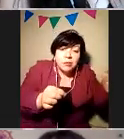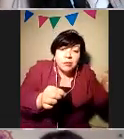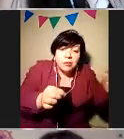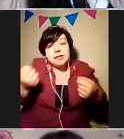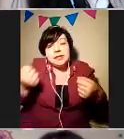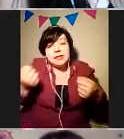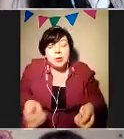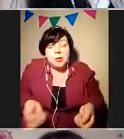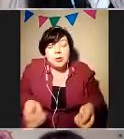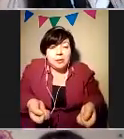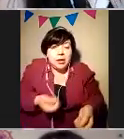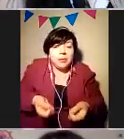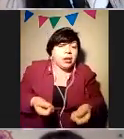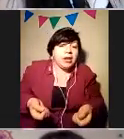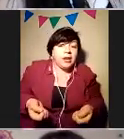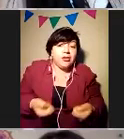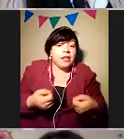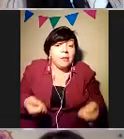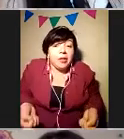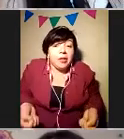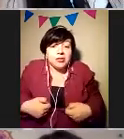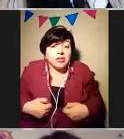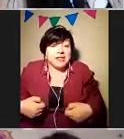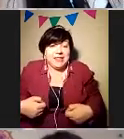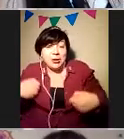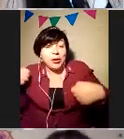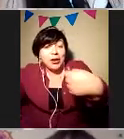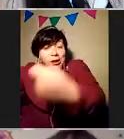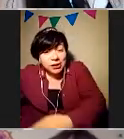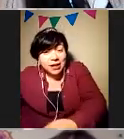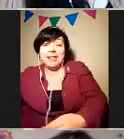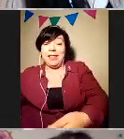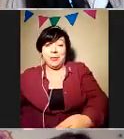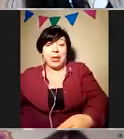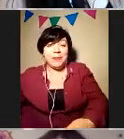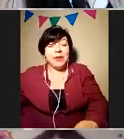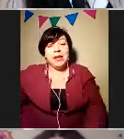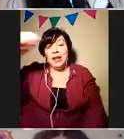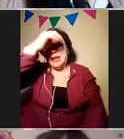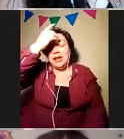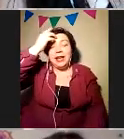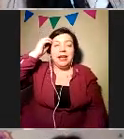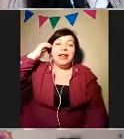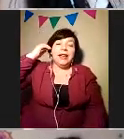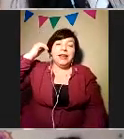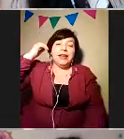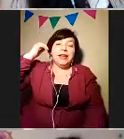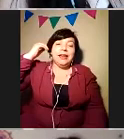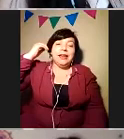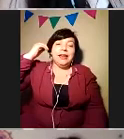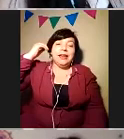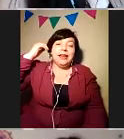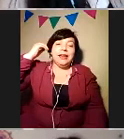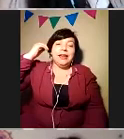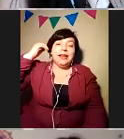las tendencias van sub, que no pasa nada si se me rompe la polera porque ya no está de moda, entonces necesito la otra que está la de otra. Moda. La otra, sí.